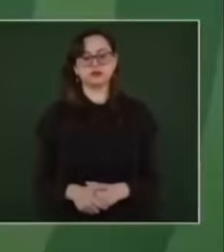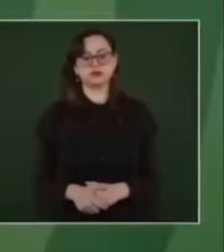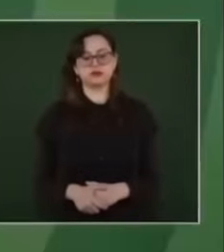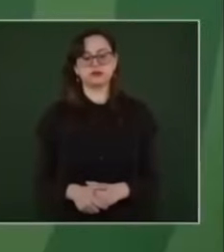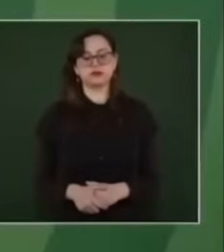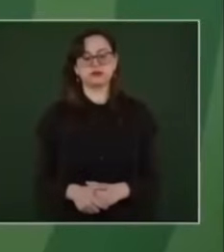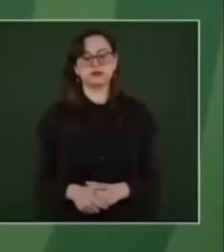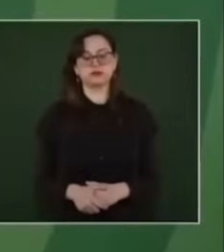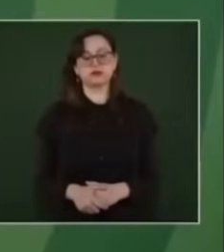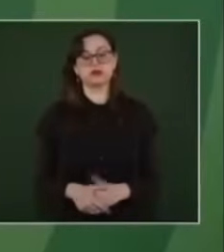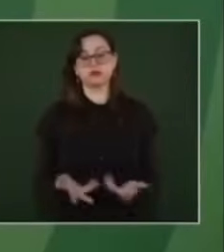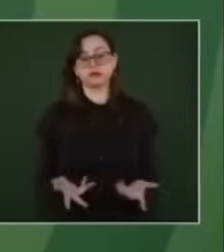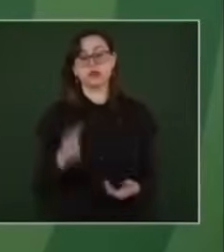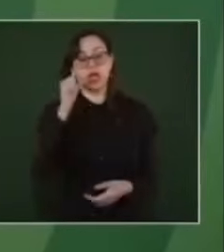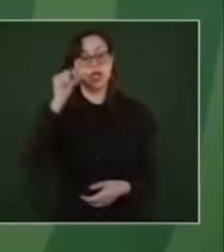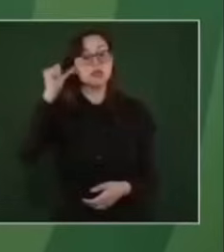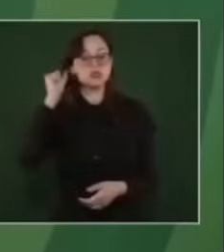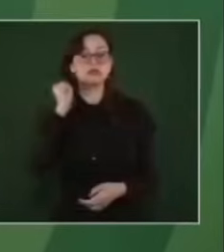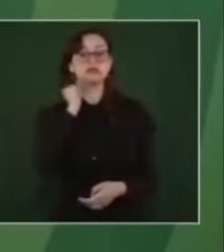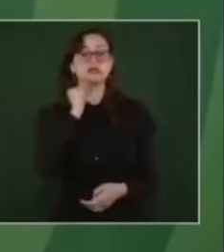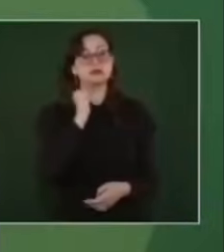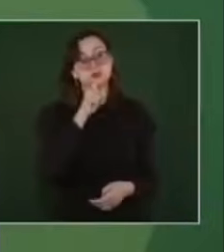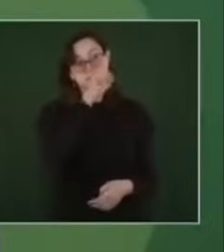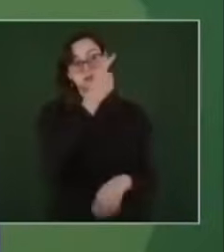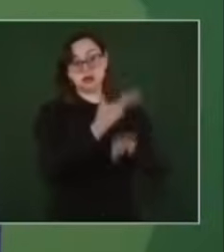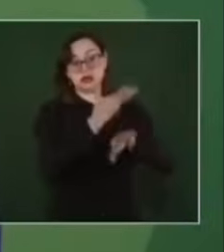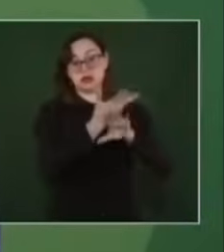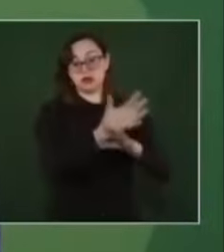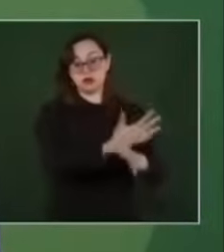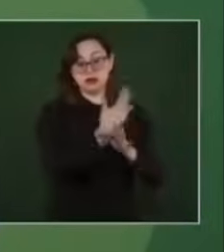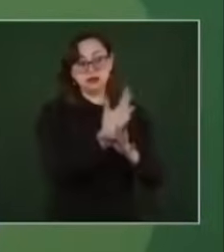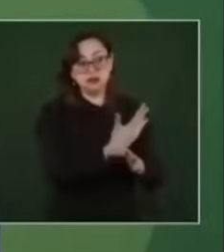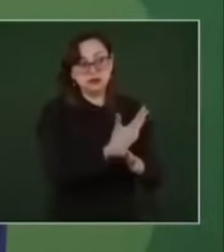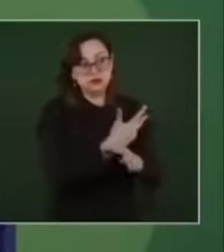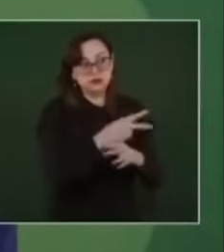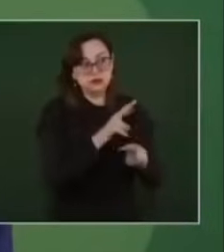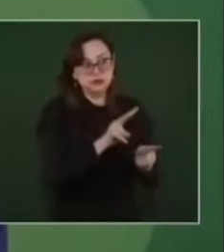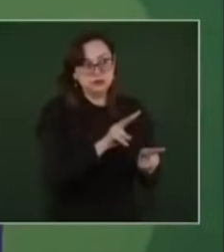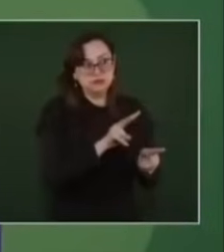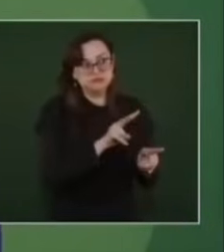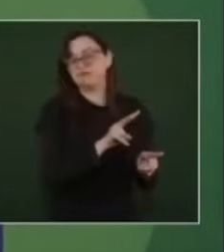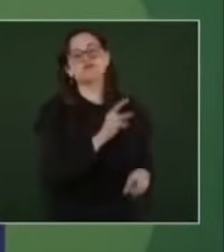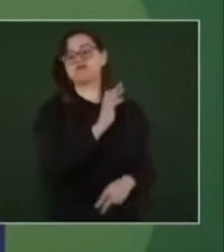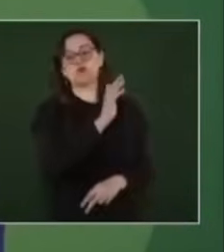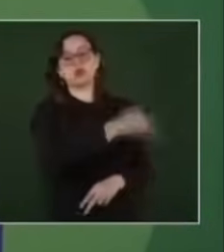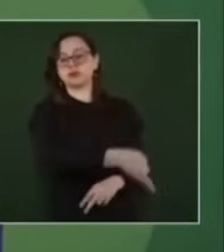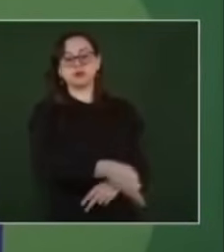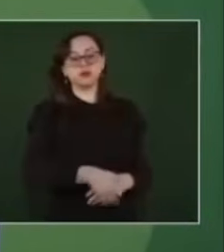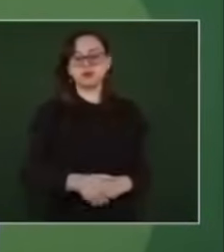porque lo que dijo ayer este senador no lo admit